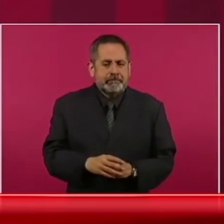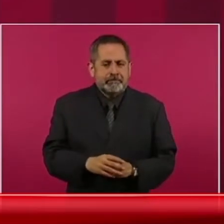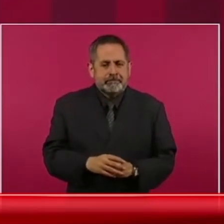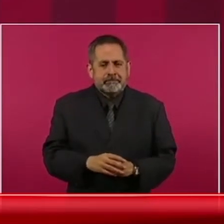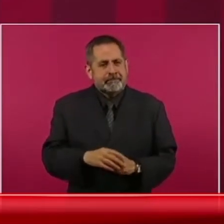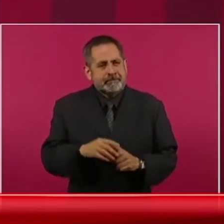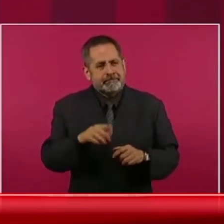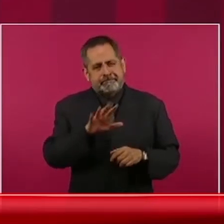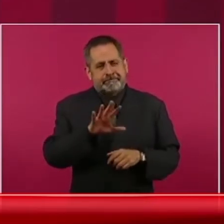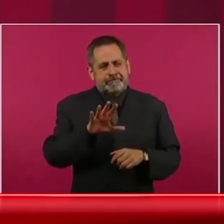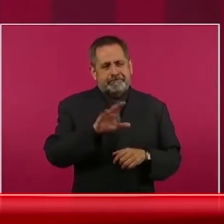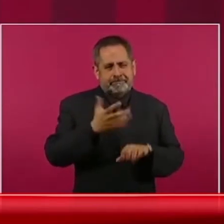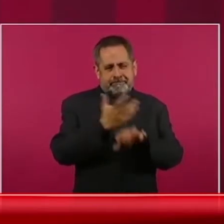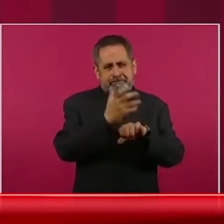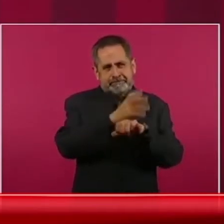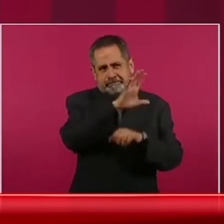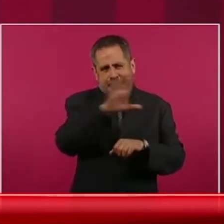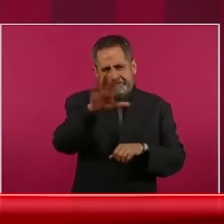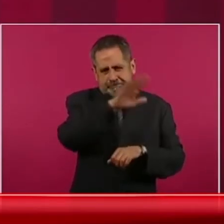Estados Unidos.